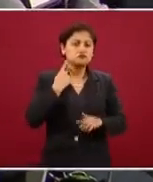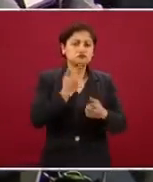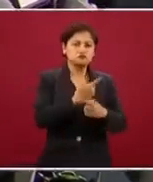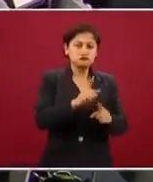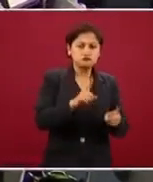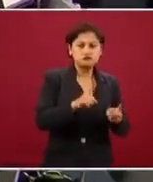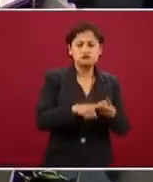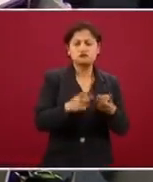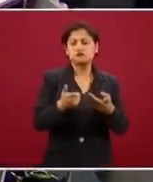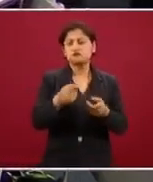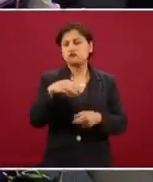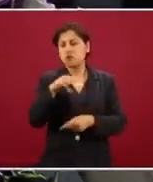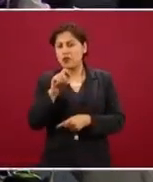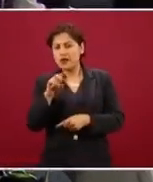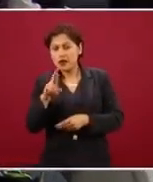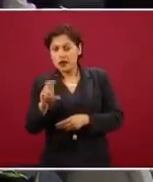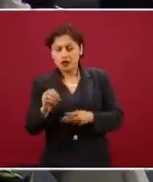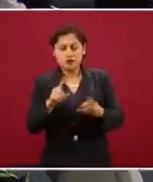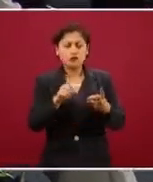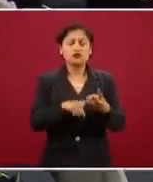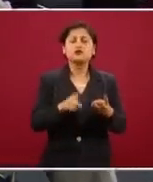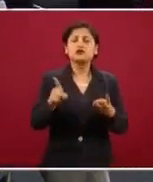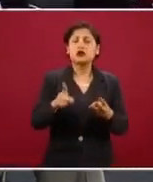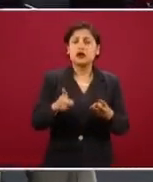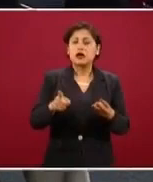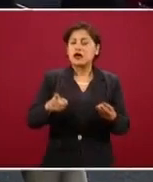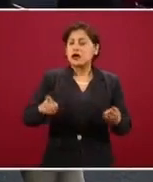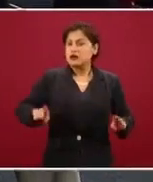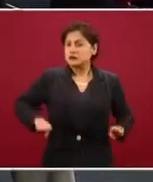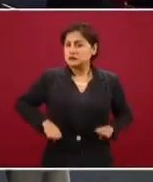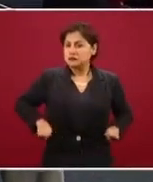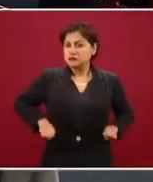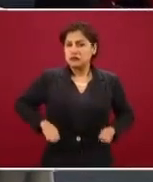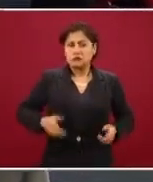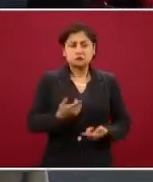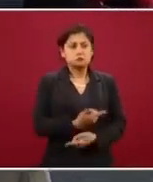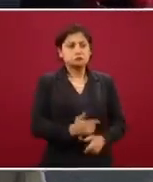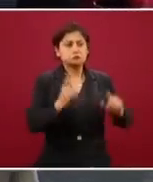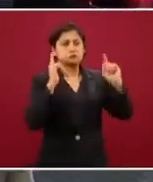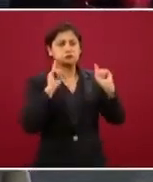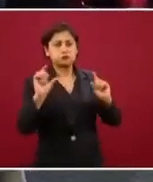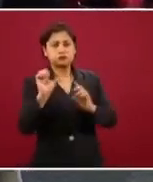liberales puros o radicales.